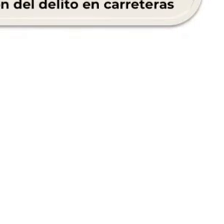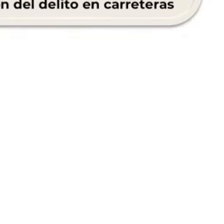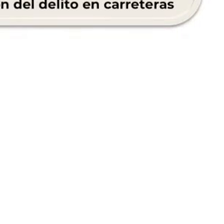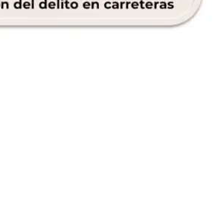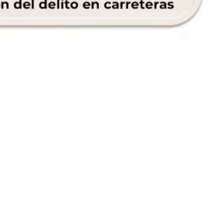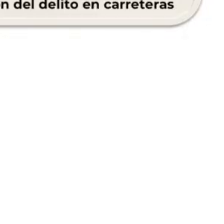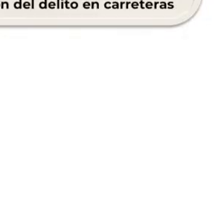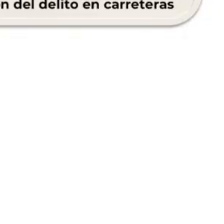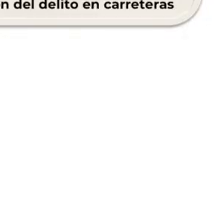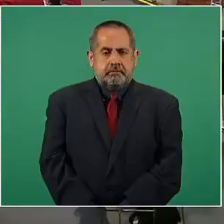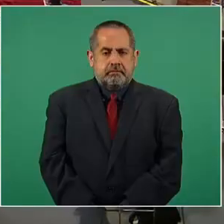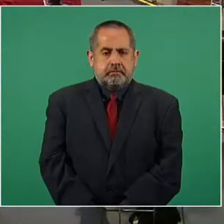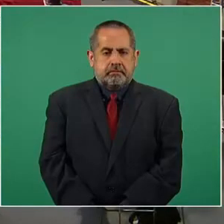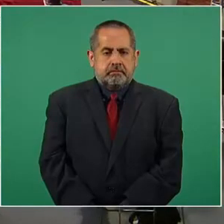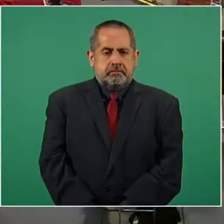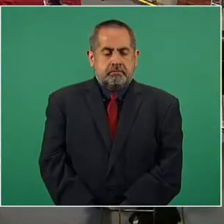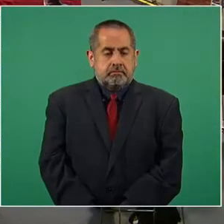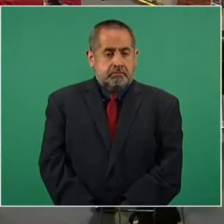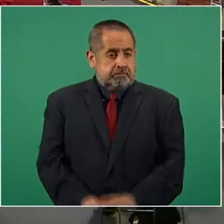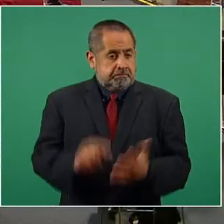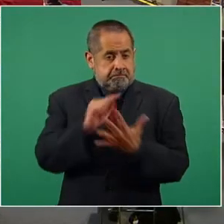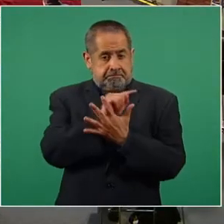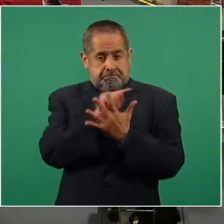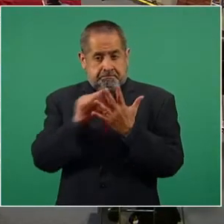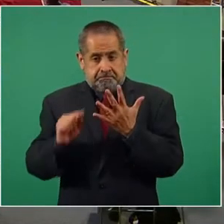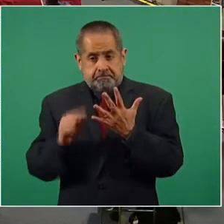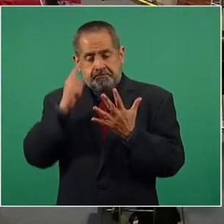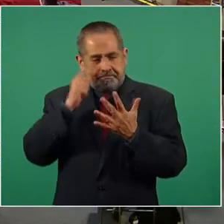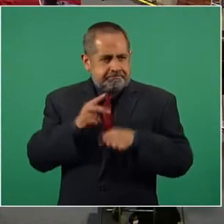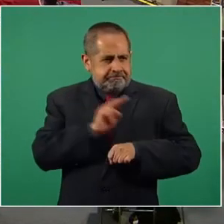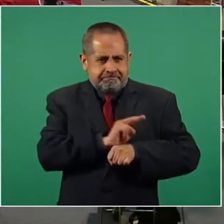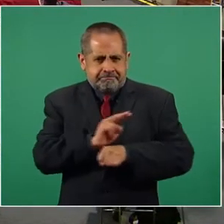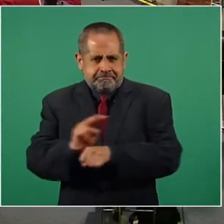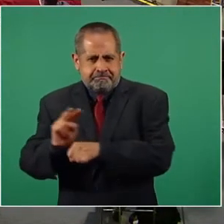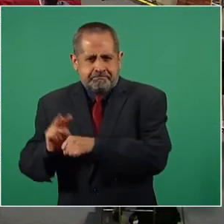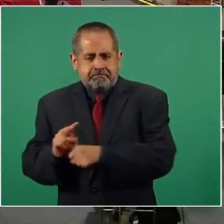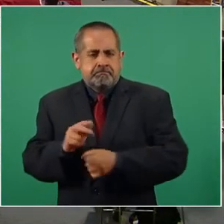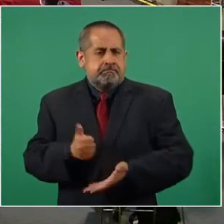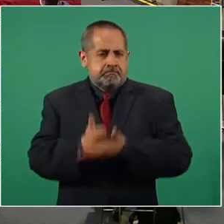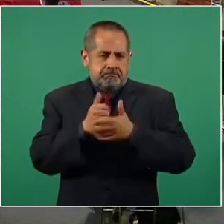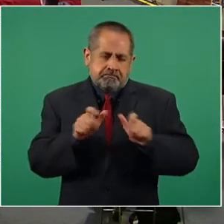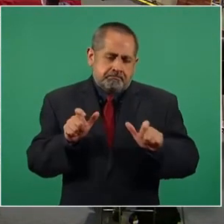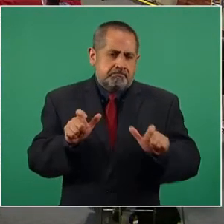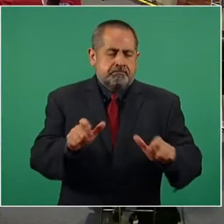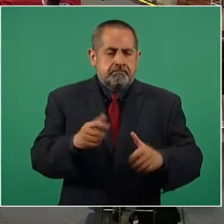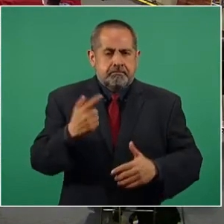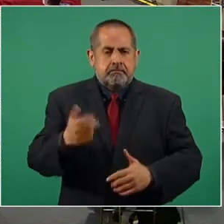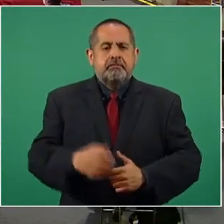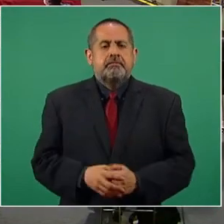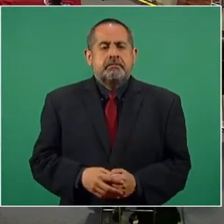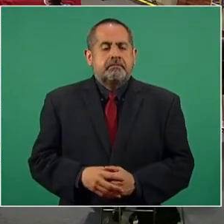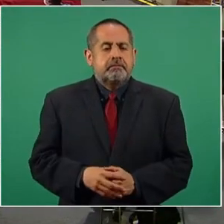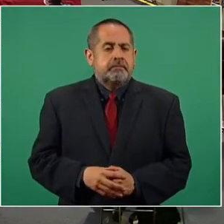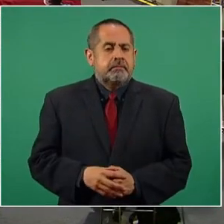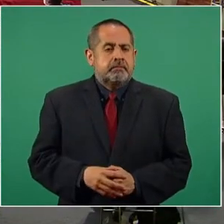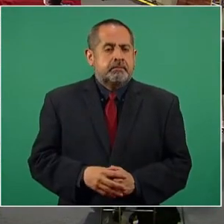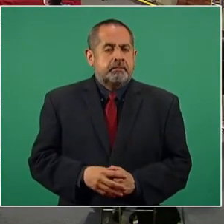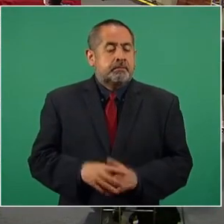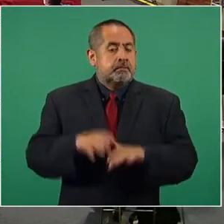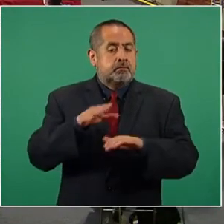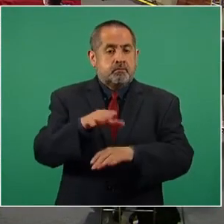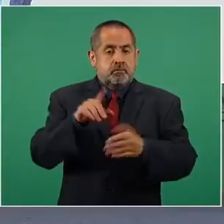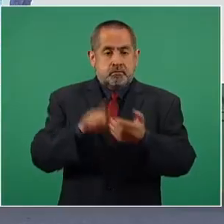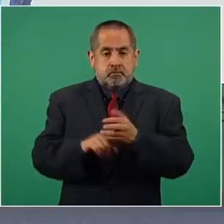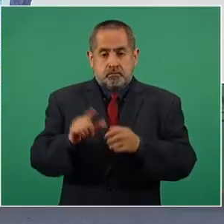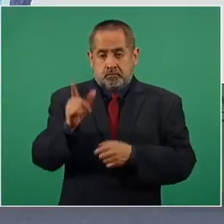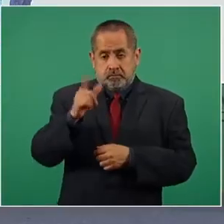9,666,419 kilómetros patrullados para la prevención de los delitos carreteros. La que sigue, por favor. En lo que se refiere a operaciones en el